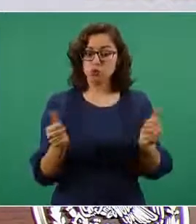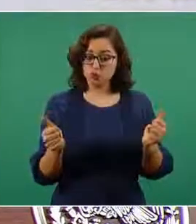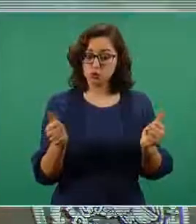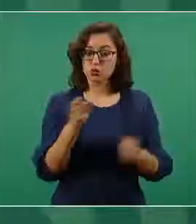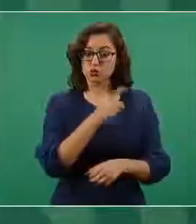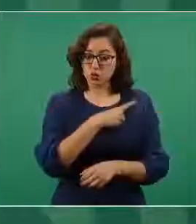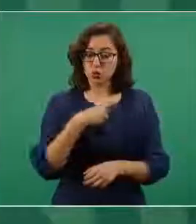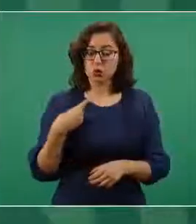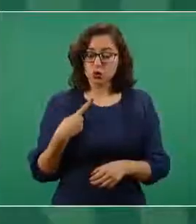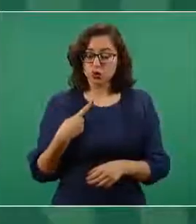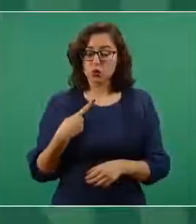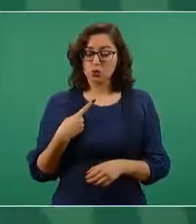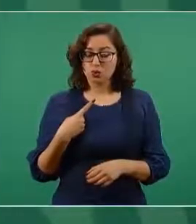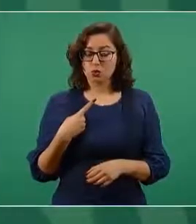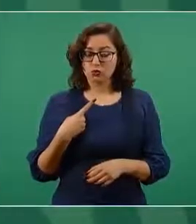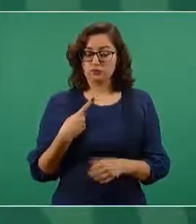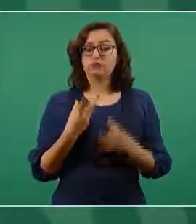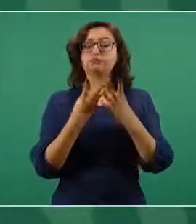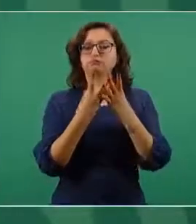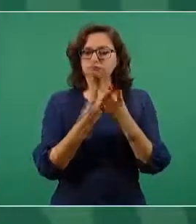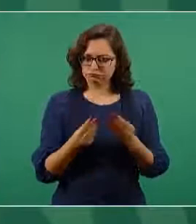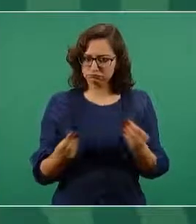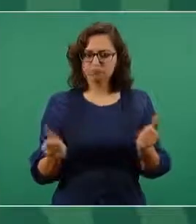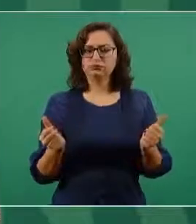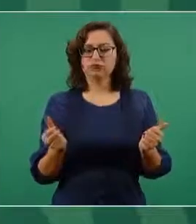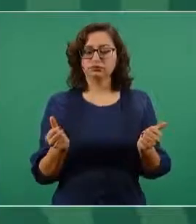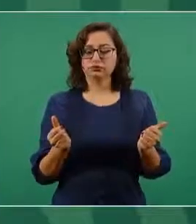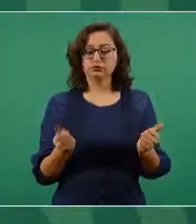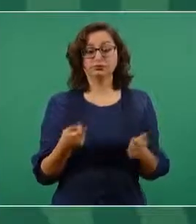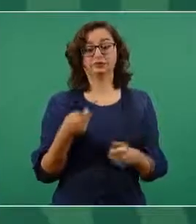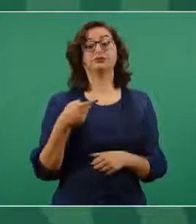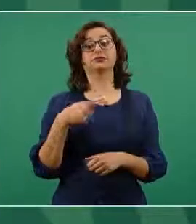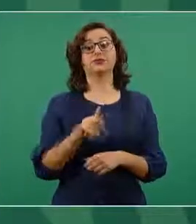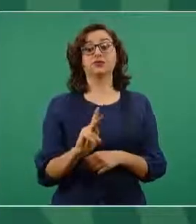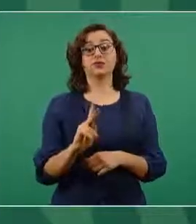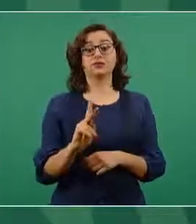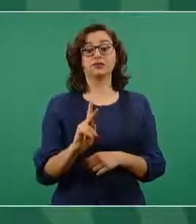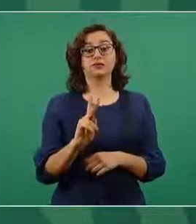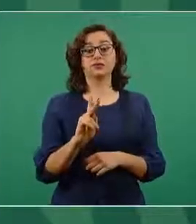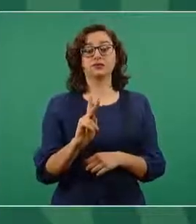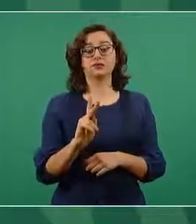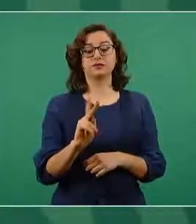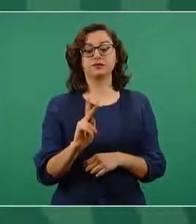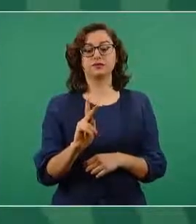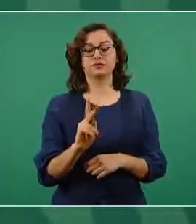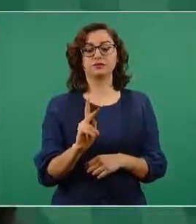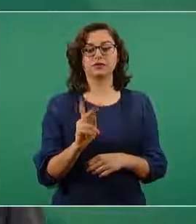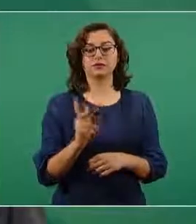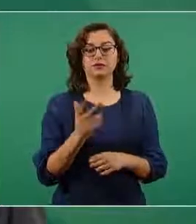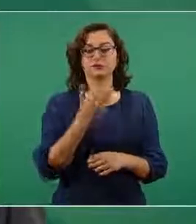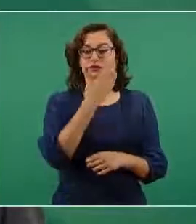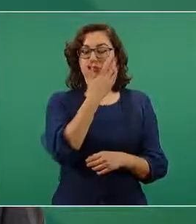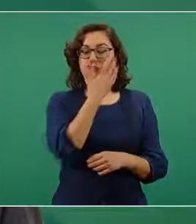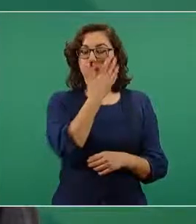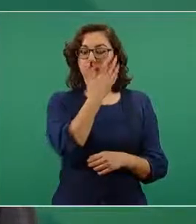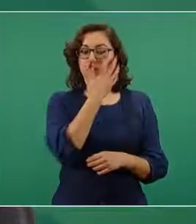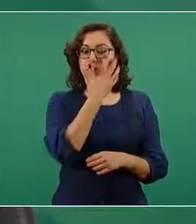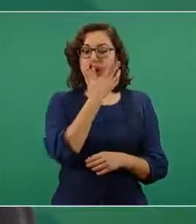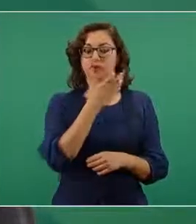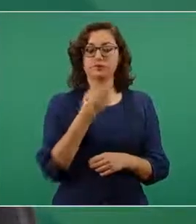Los tenemos que resolver. Nada más que evitando